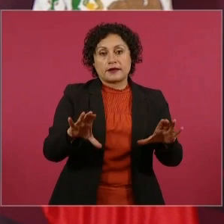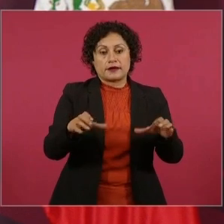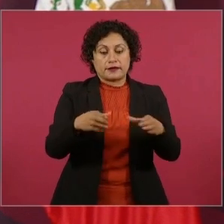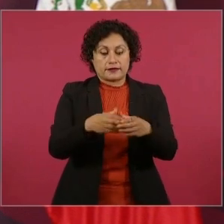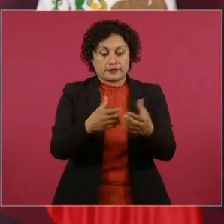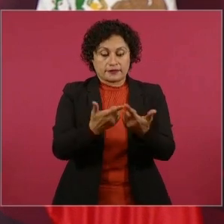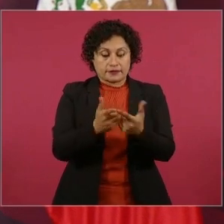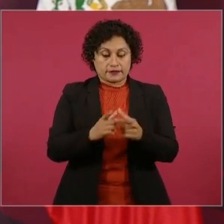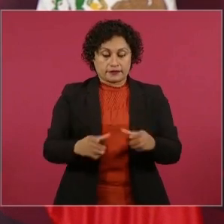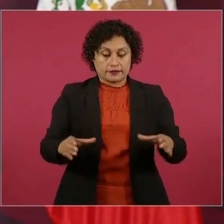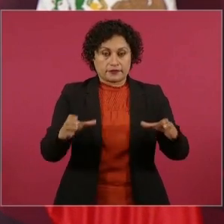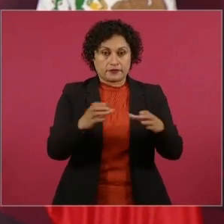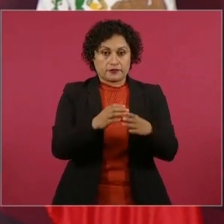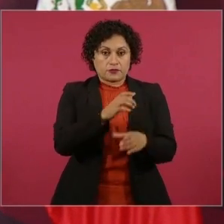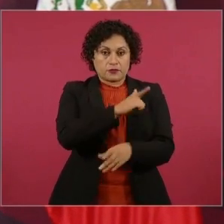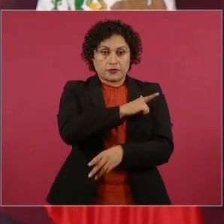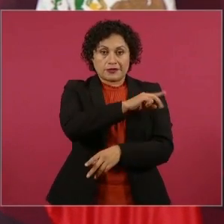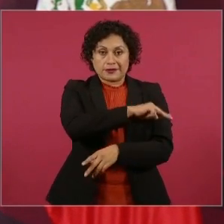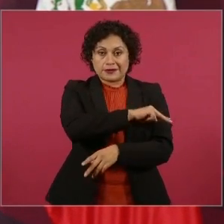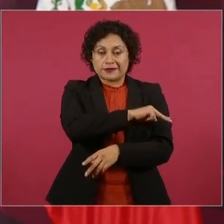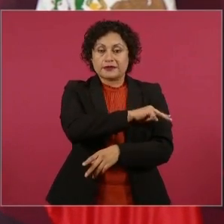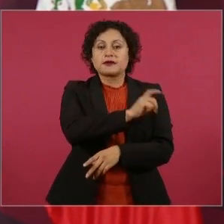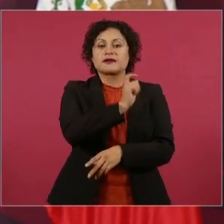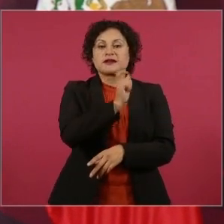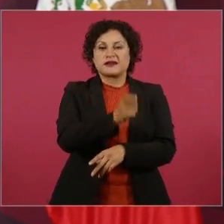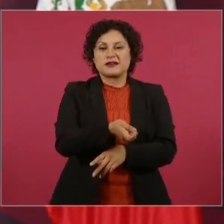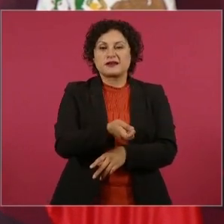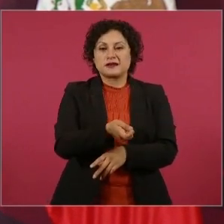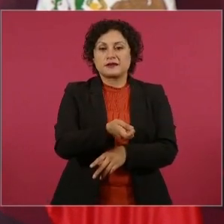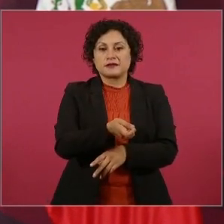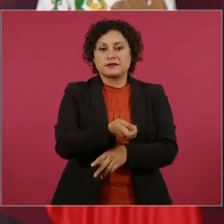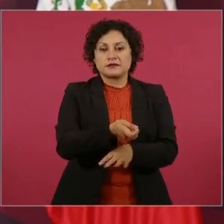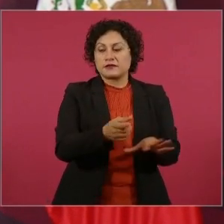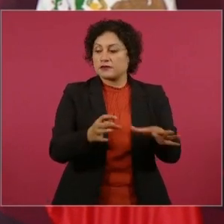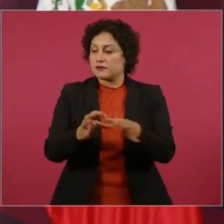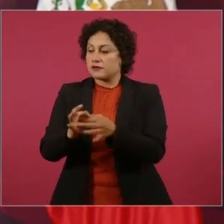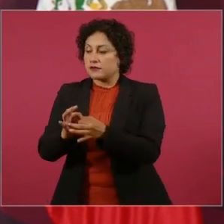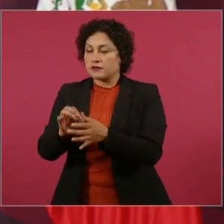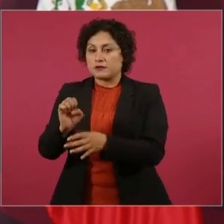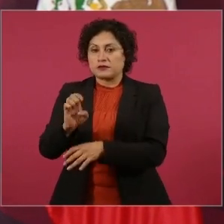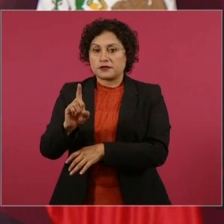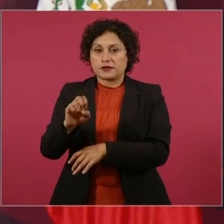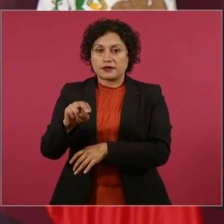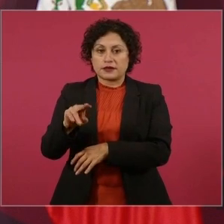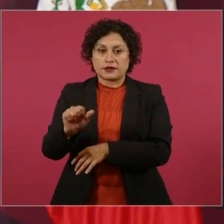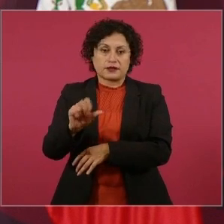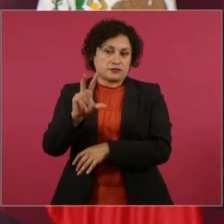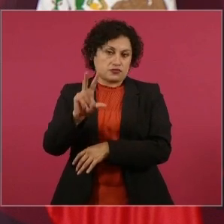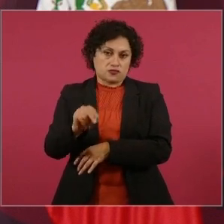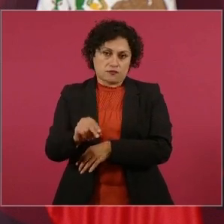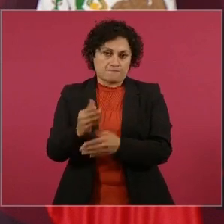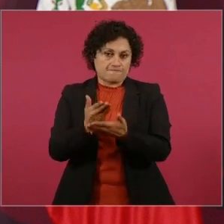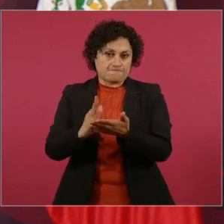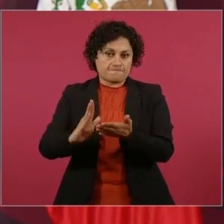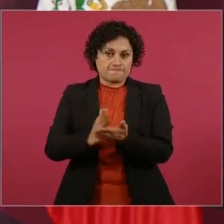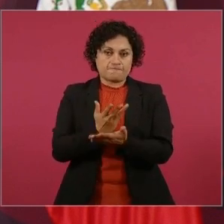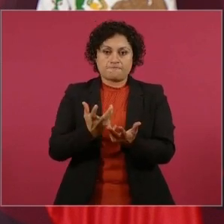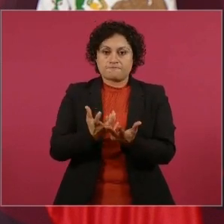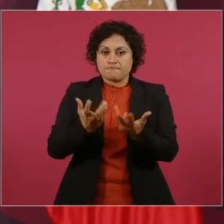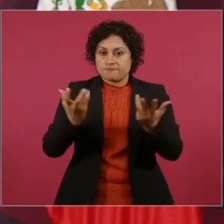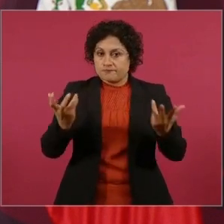nacional no eh se vinculara a la secretaría de la defensa sino